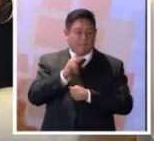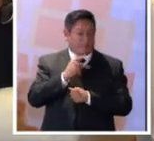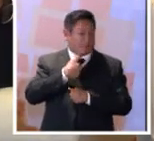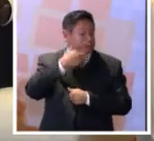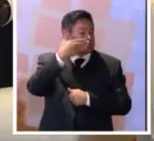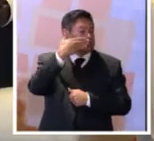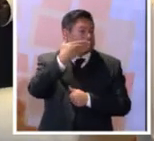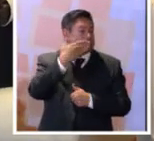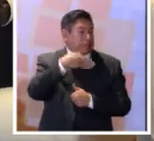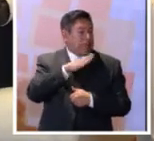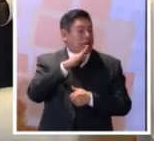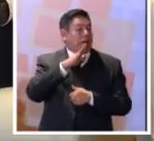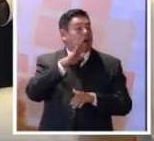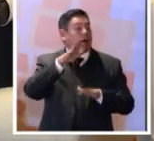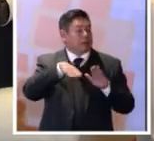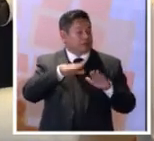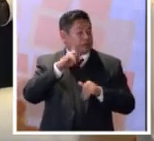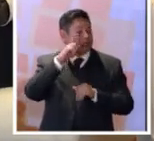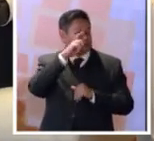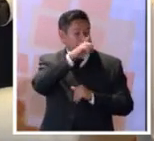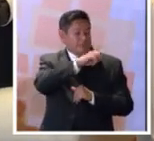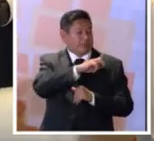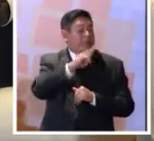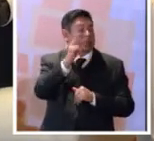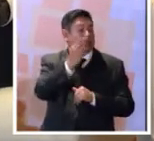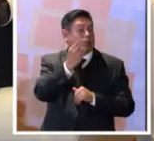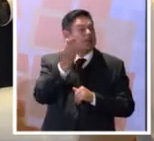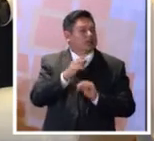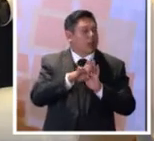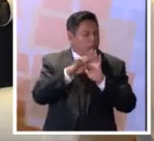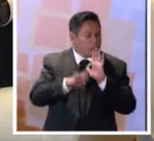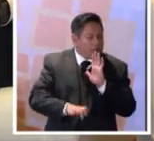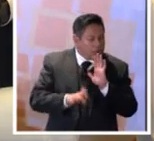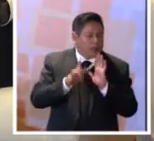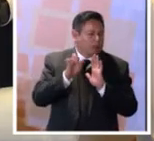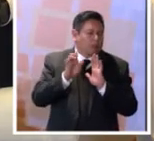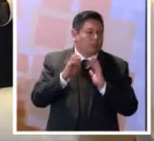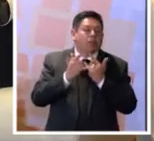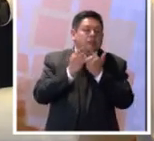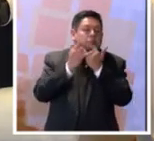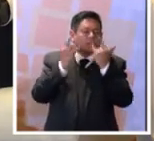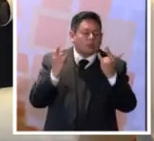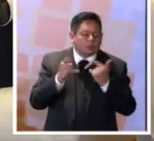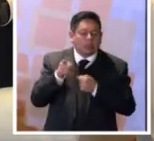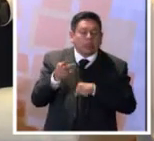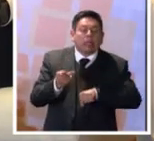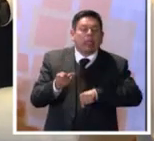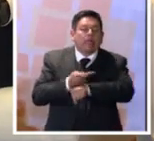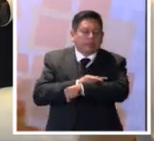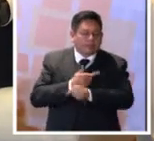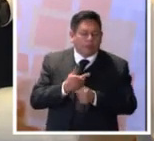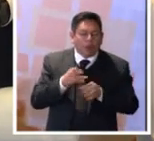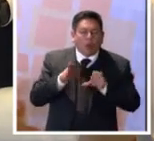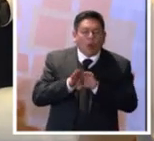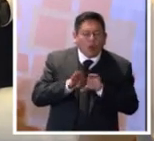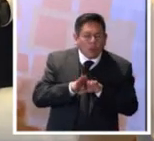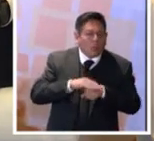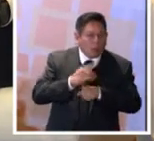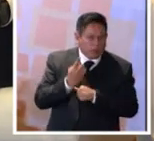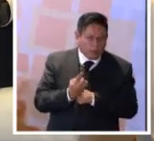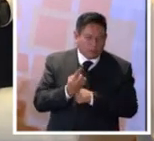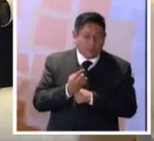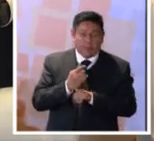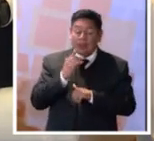caso concreto, ¿no?, donde se cumplan también los requisitos, porque parte del debate ha sido ¿qué es violencia política y qué